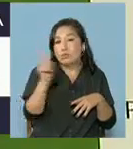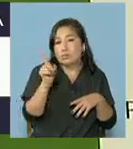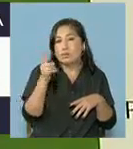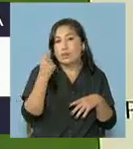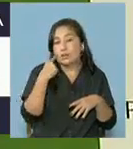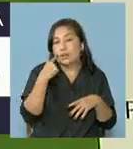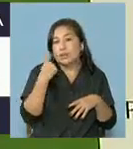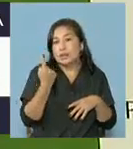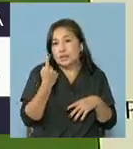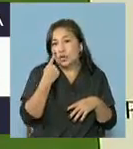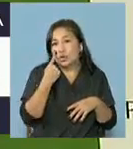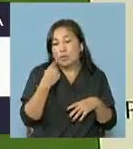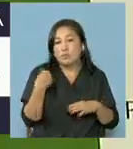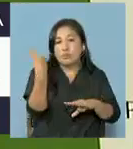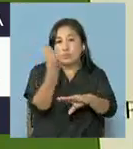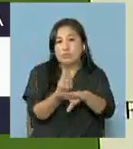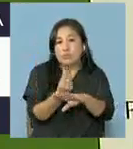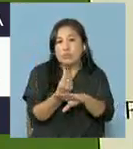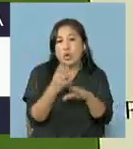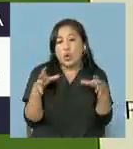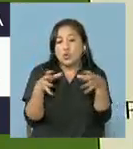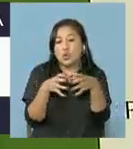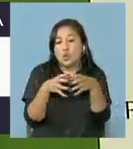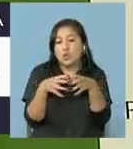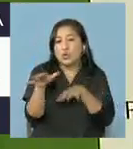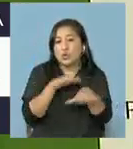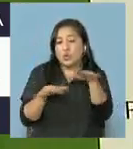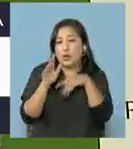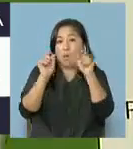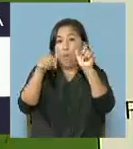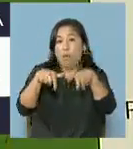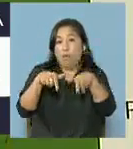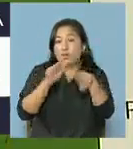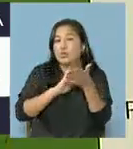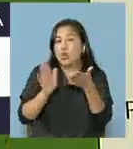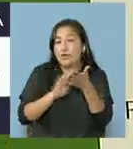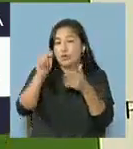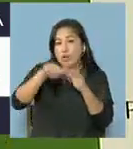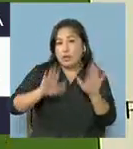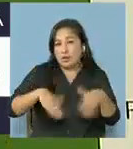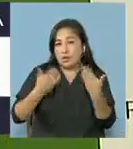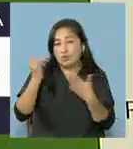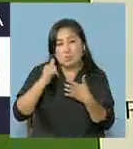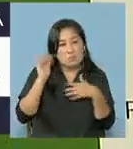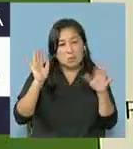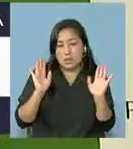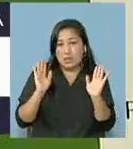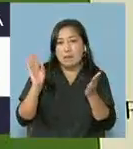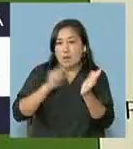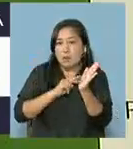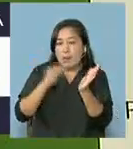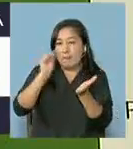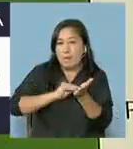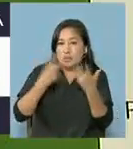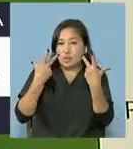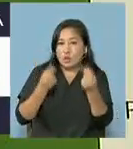En realidad está, fue presentado, él tiene que ver su equipo, tiene que armar, hoy es reciente, así que, pero sí, no habría mayores inconvenientes